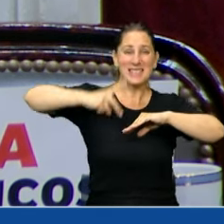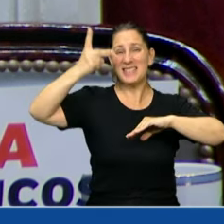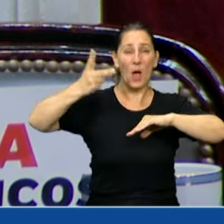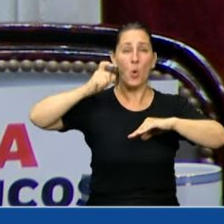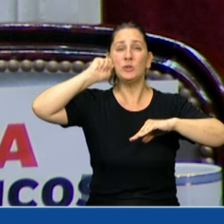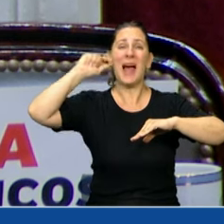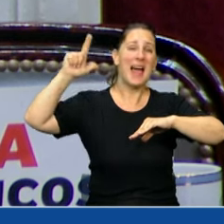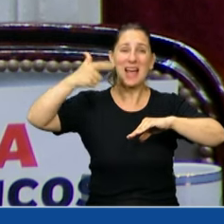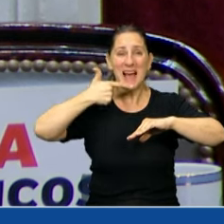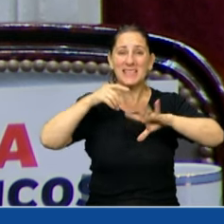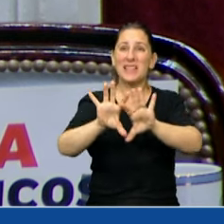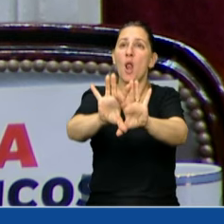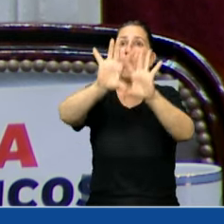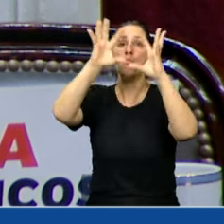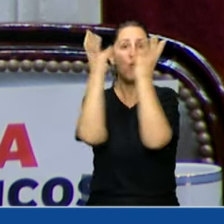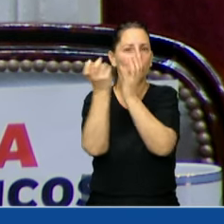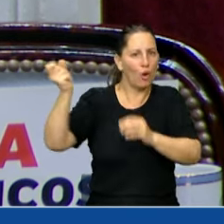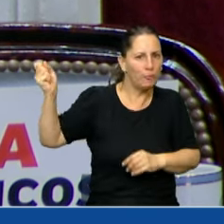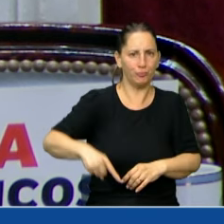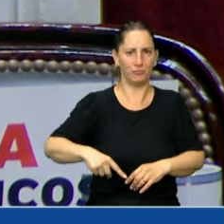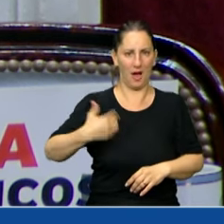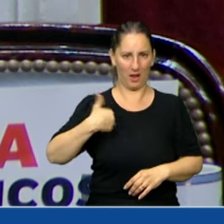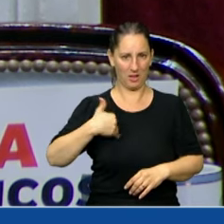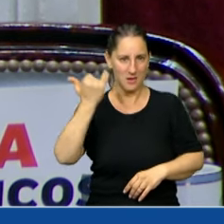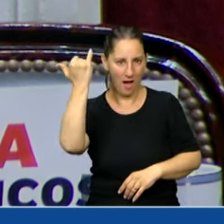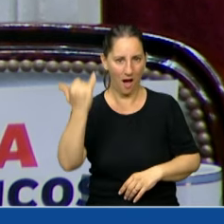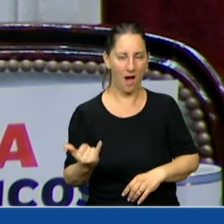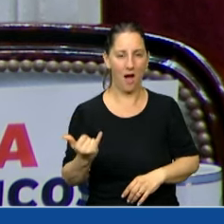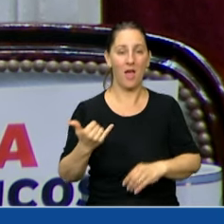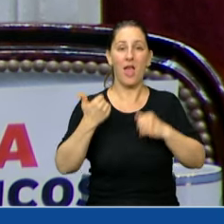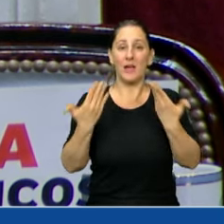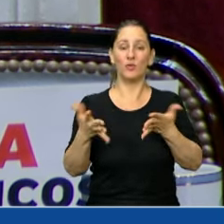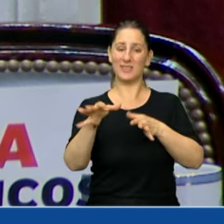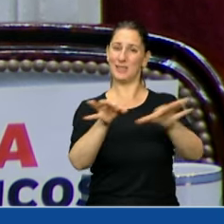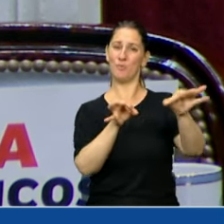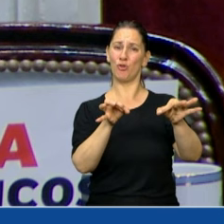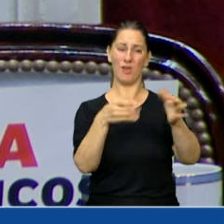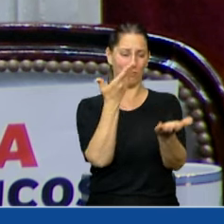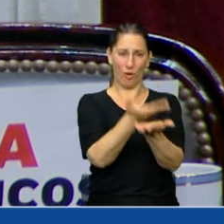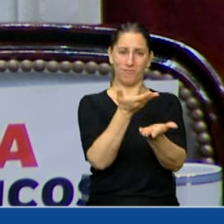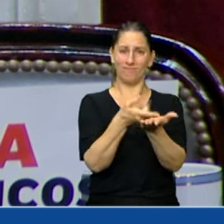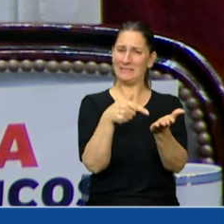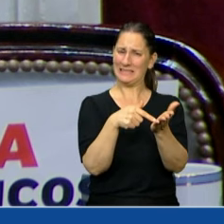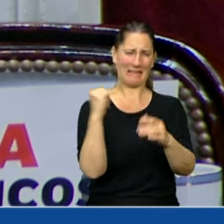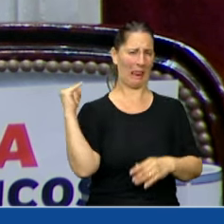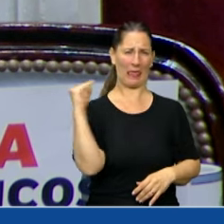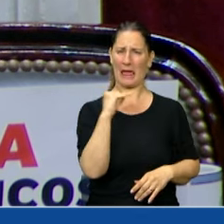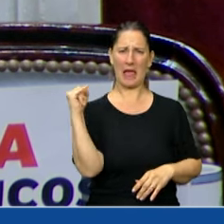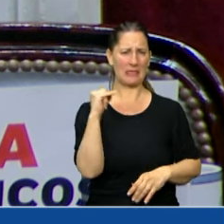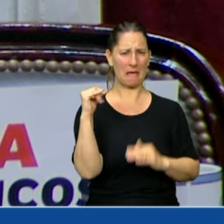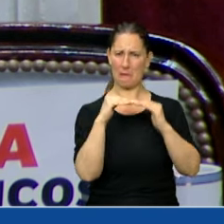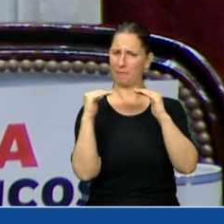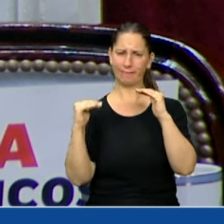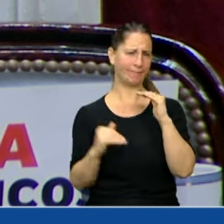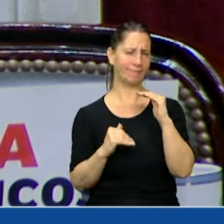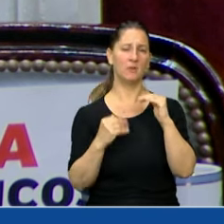gas no convencional del mundo y justamente por eso Creo que este proyecto es muy negativo porque justamente